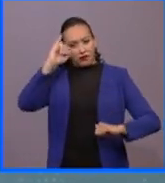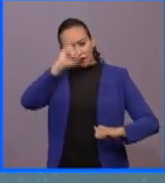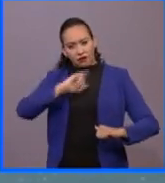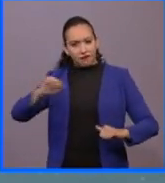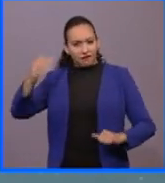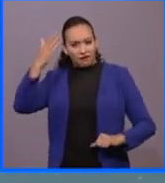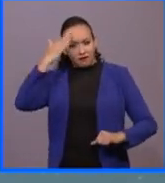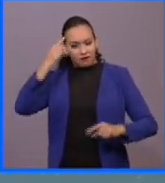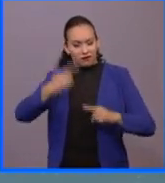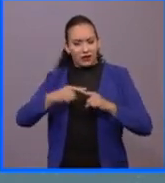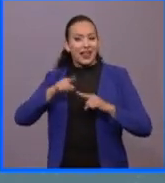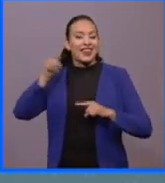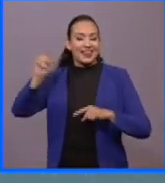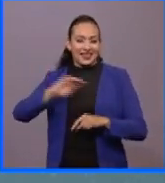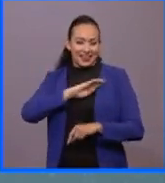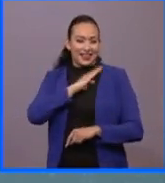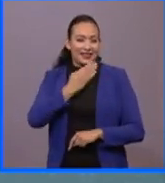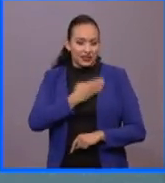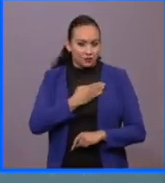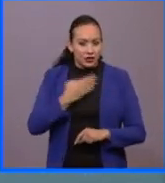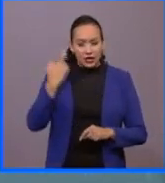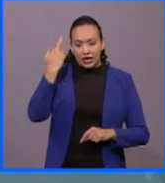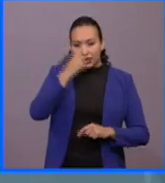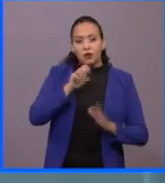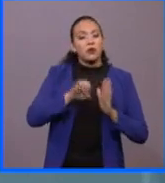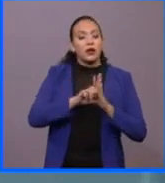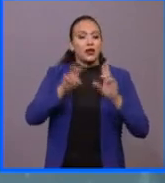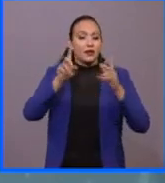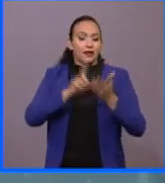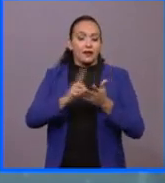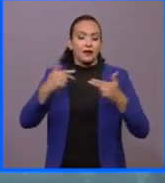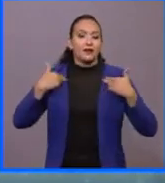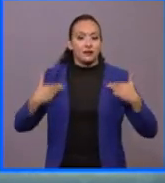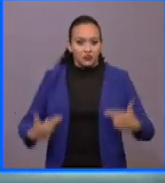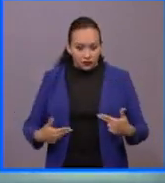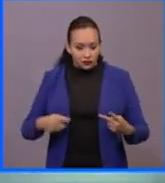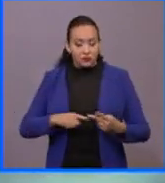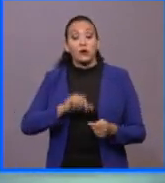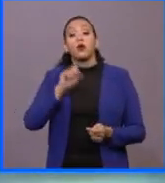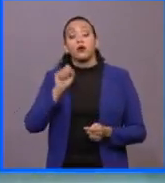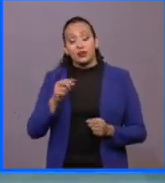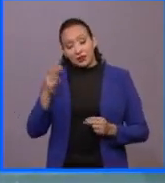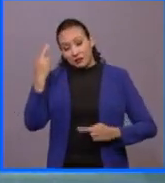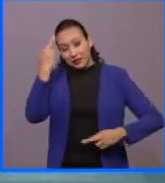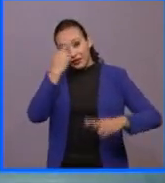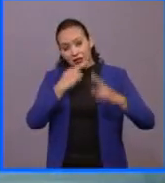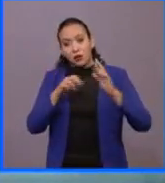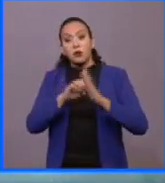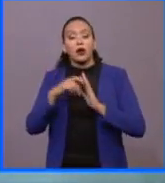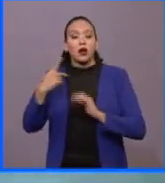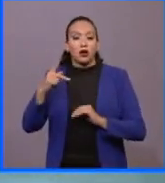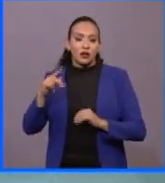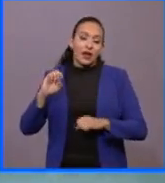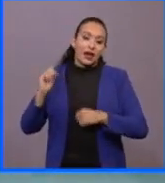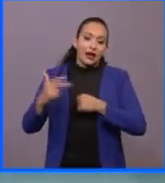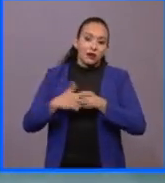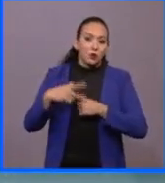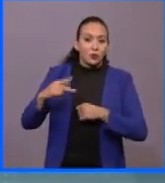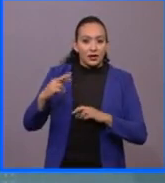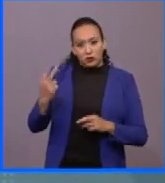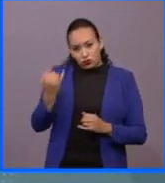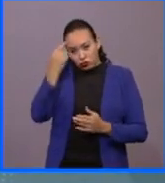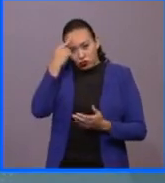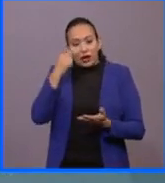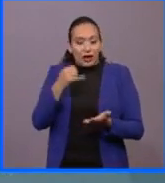democrático, precisamente en España, evolución de los derechos humanos y el relieve constitucional de la identidad religiosa en Europa. Se